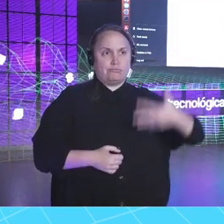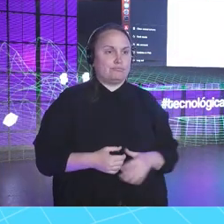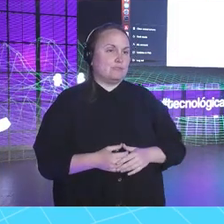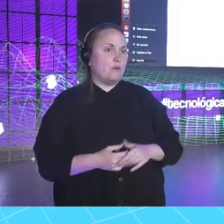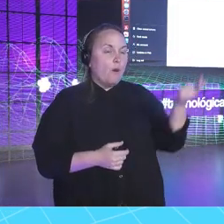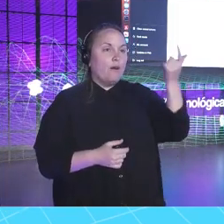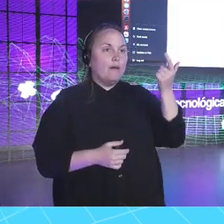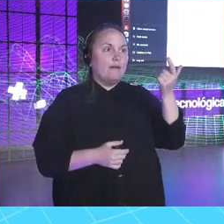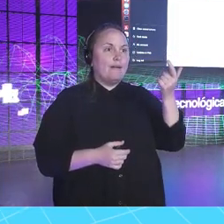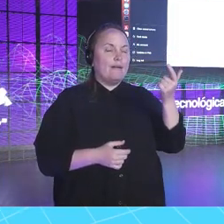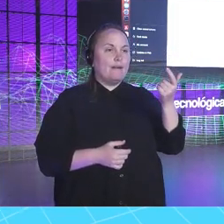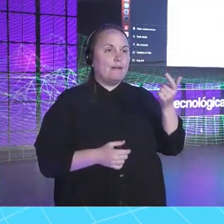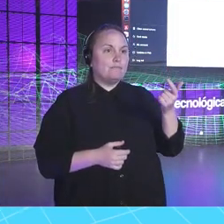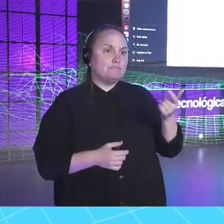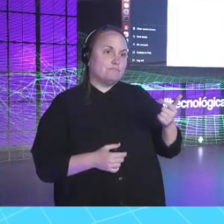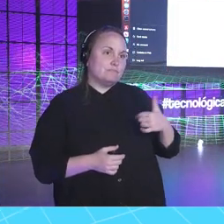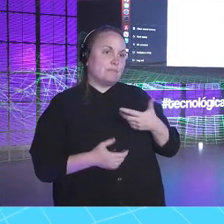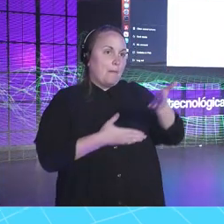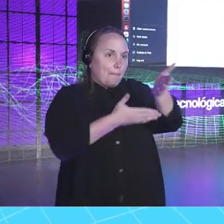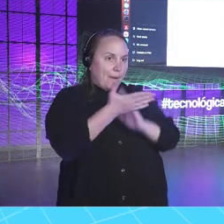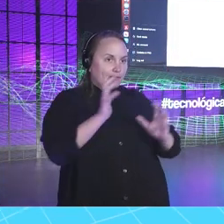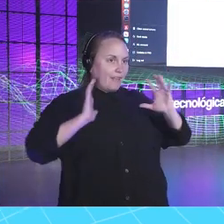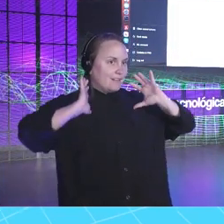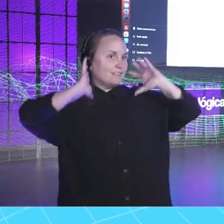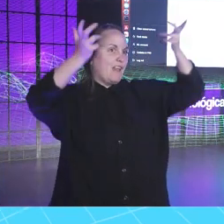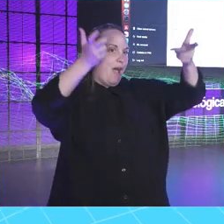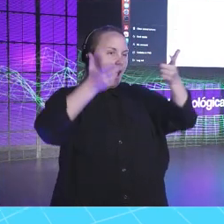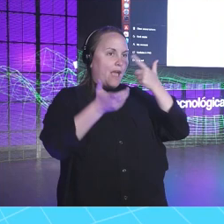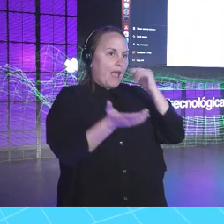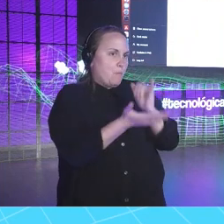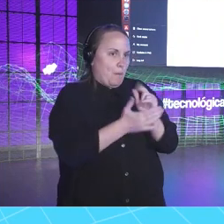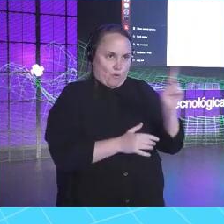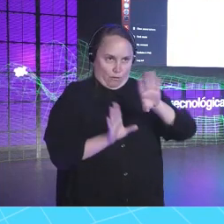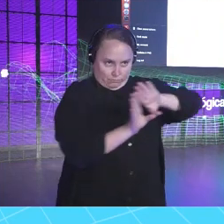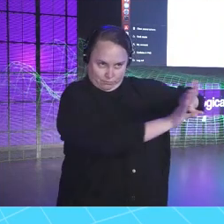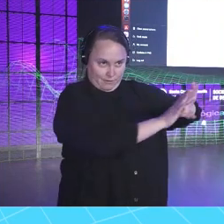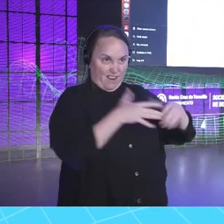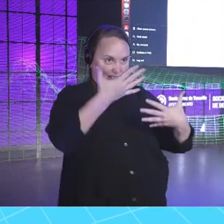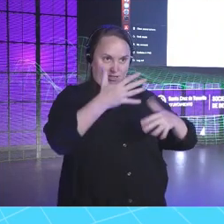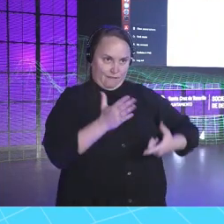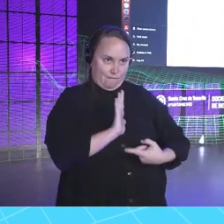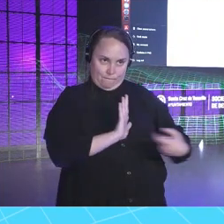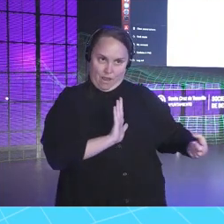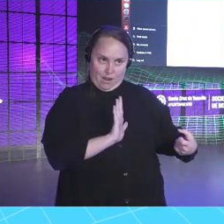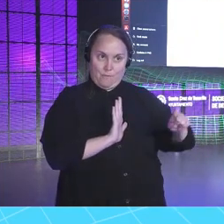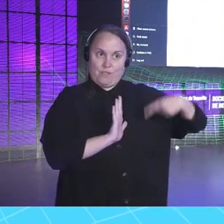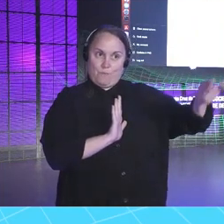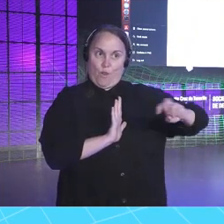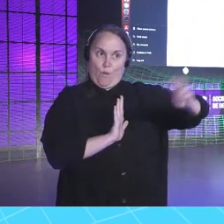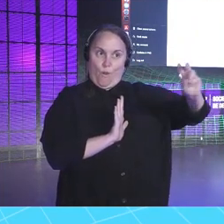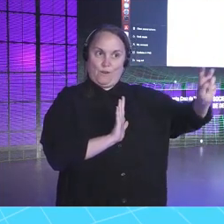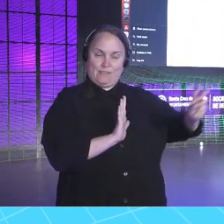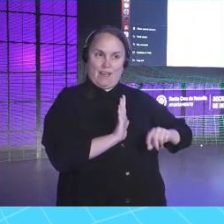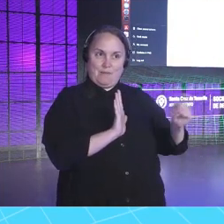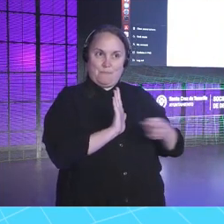explora tu lado salvaje No vale o sea entonces excluyendo la 10 No porque luego lo pondremos en las otras webs